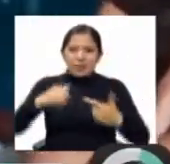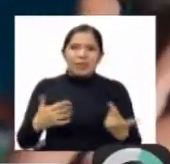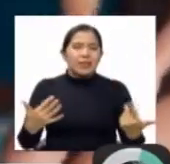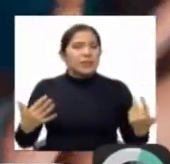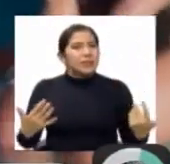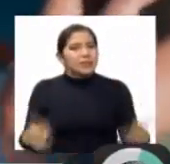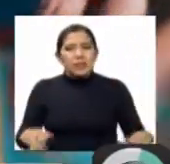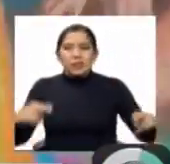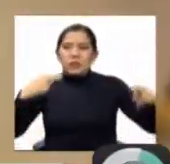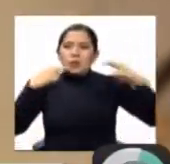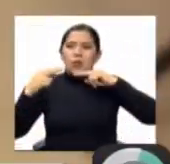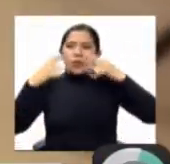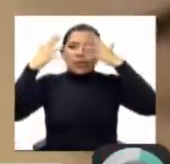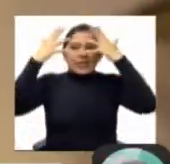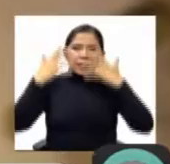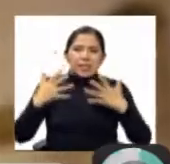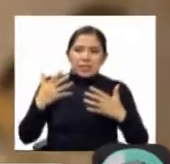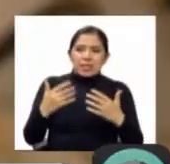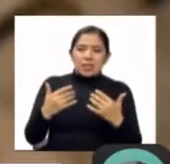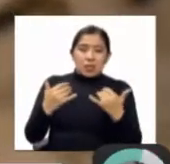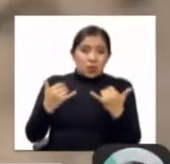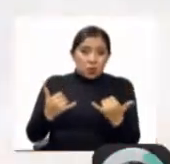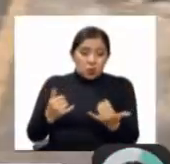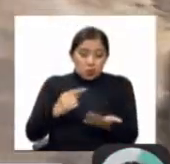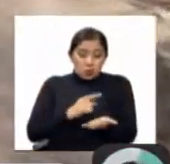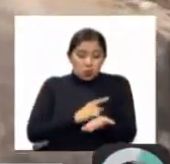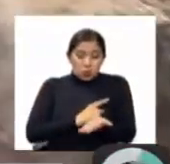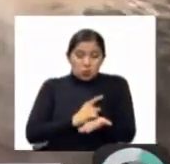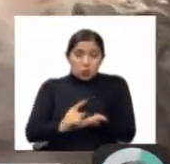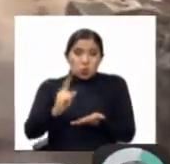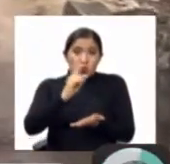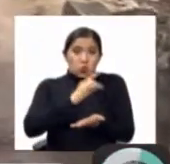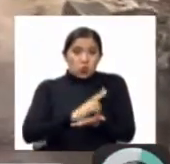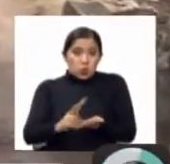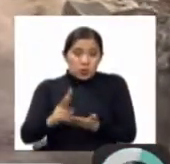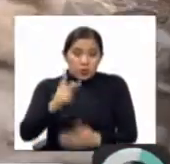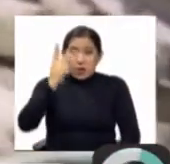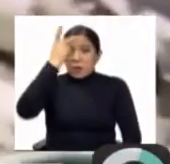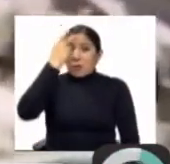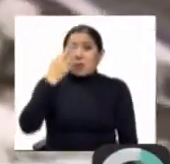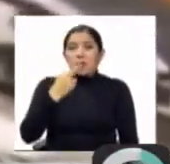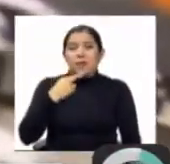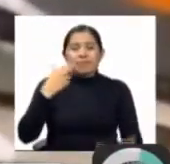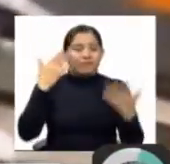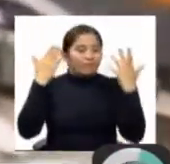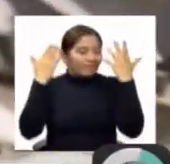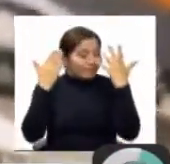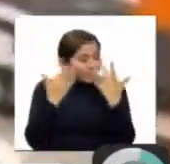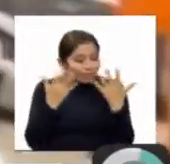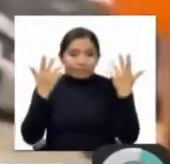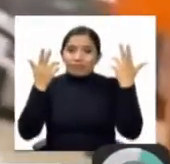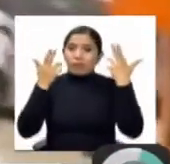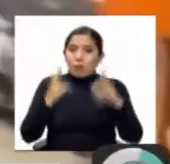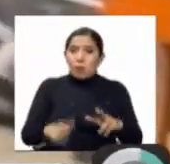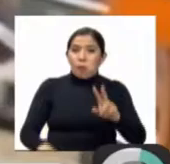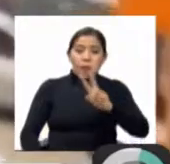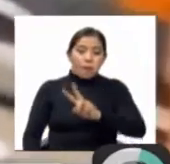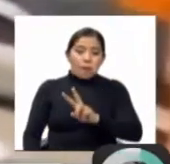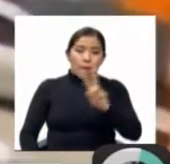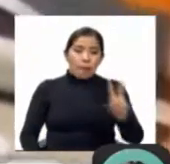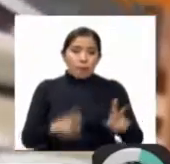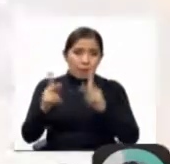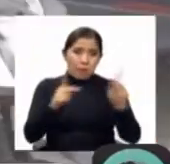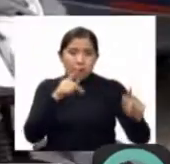noticia lamentable, y es que en estas primeras dos semanas del año, Puerto Rico vivió días trágicos con la muerte de 22 personas